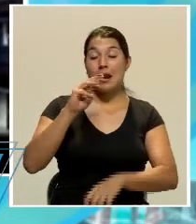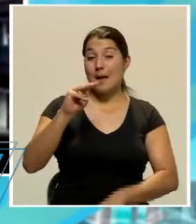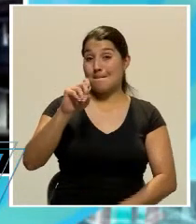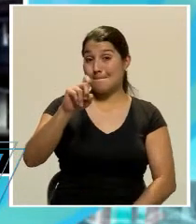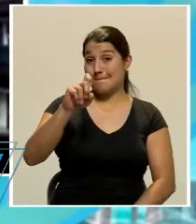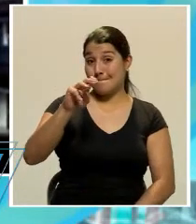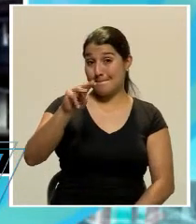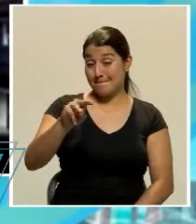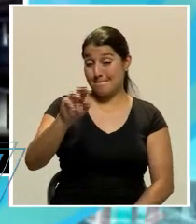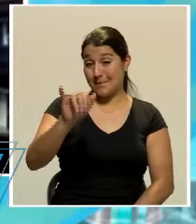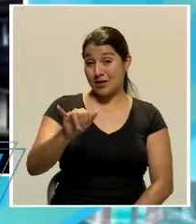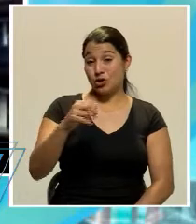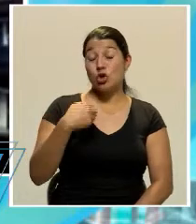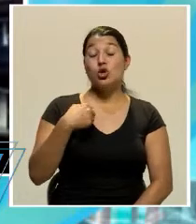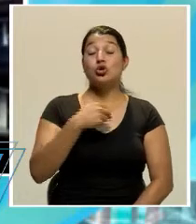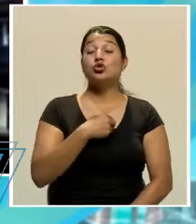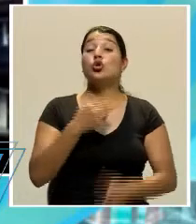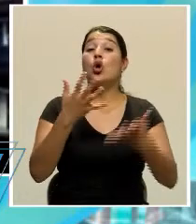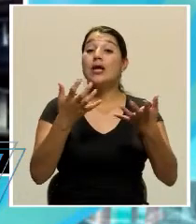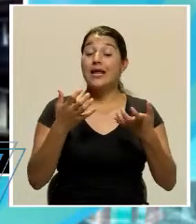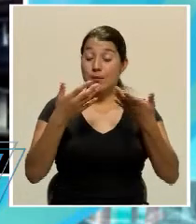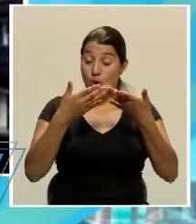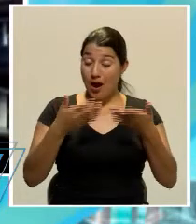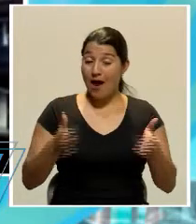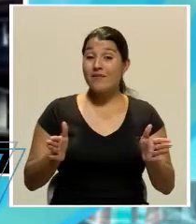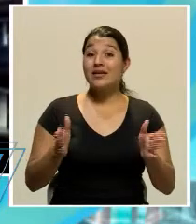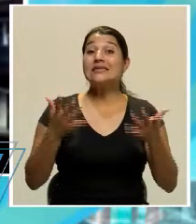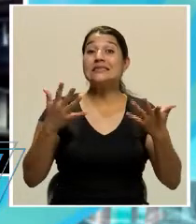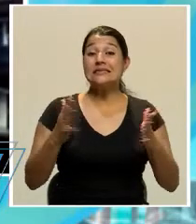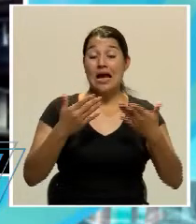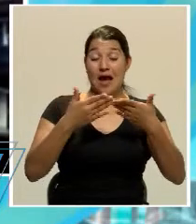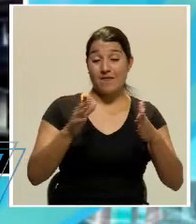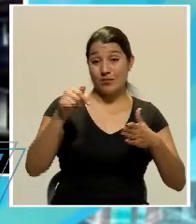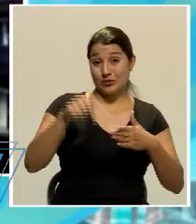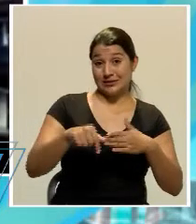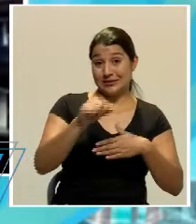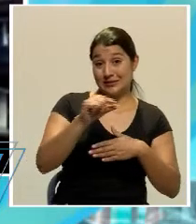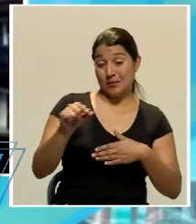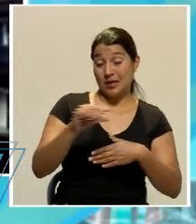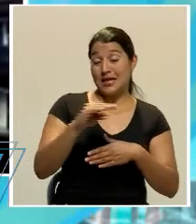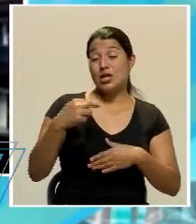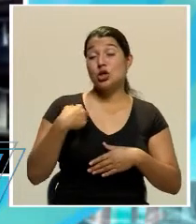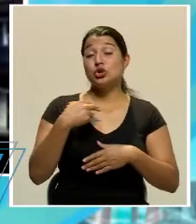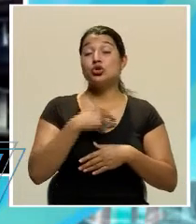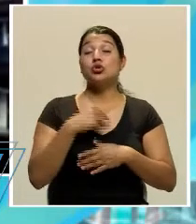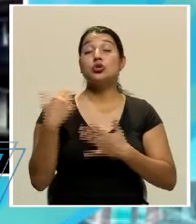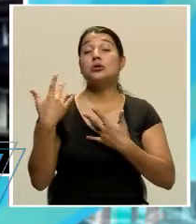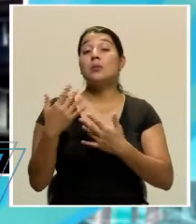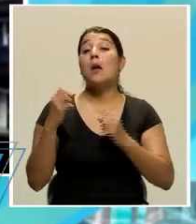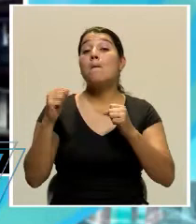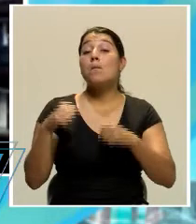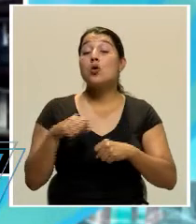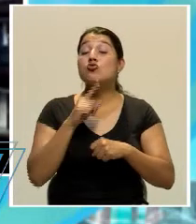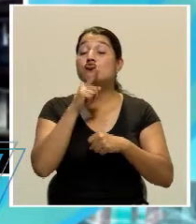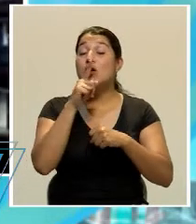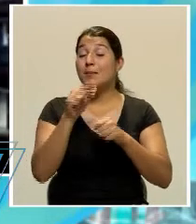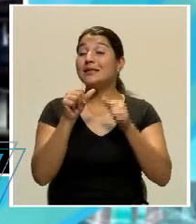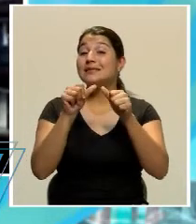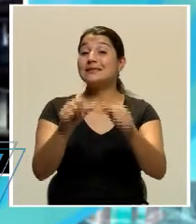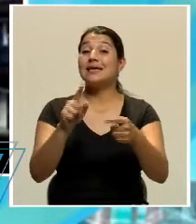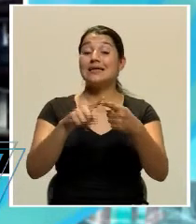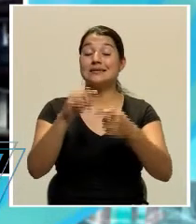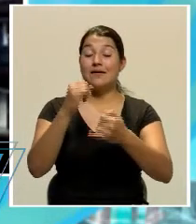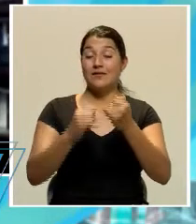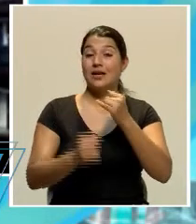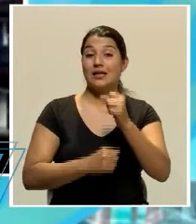La vamos realmente a abrir, ya la abrimos esta semana y esperamos realmente mantenerla en agenda hasta final